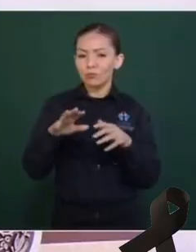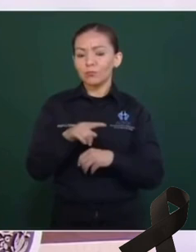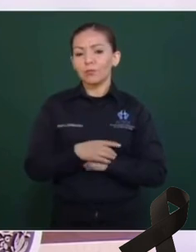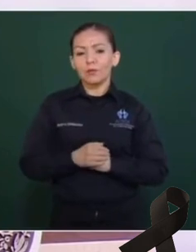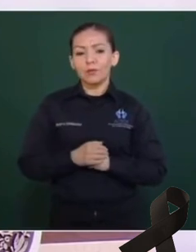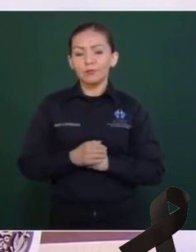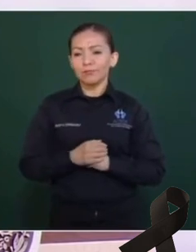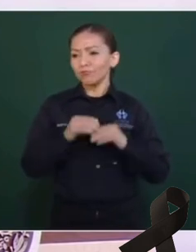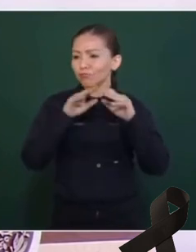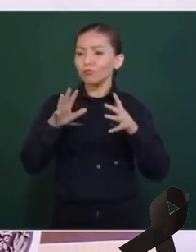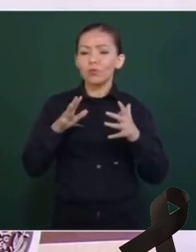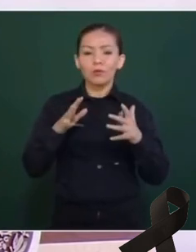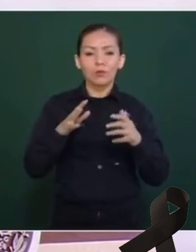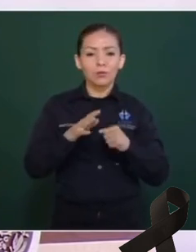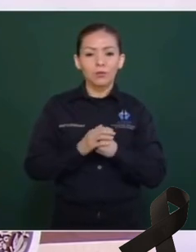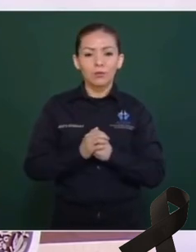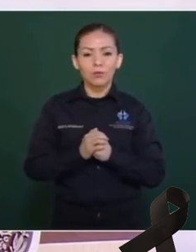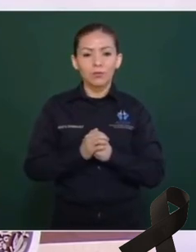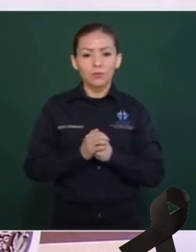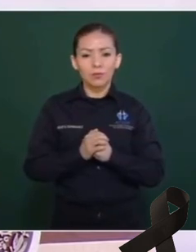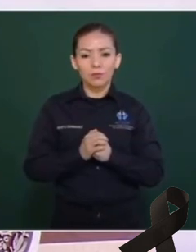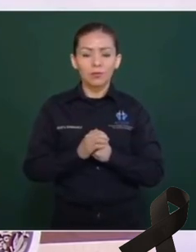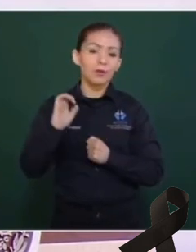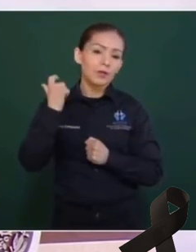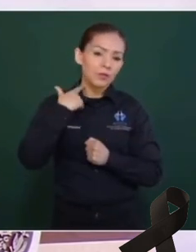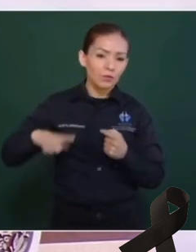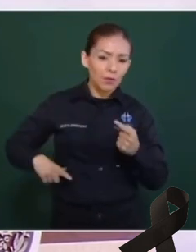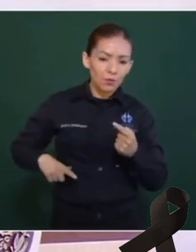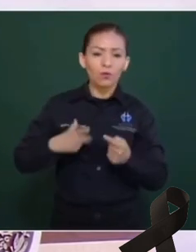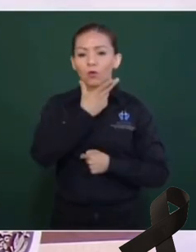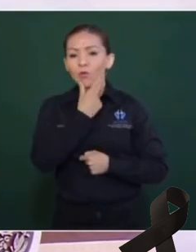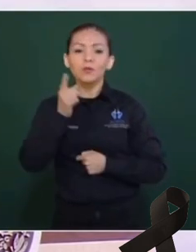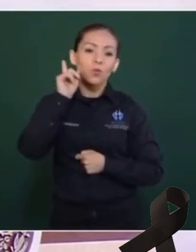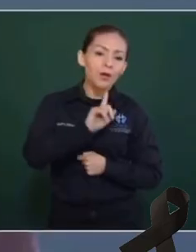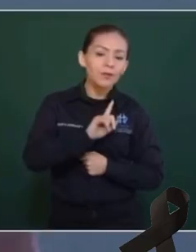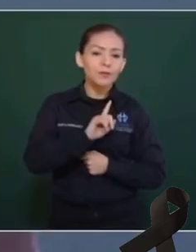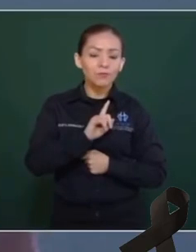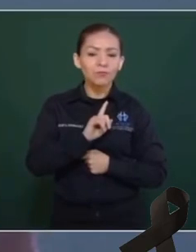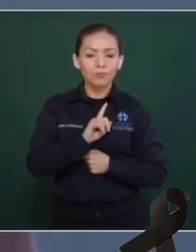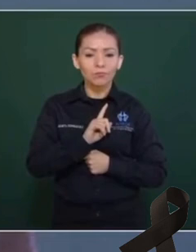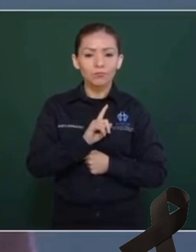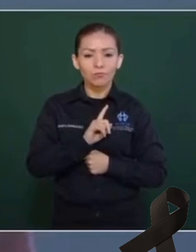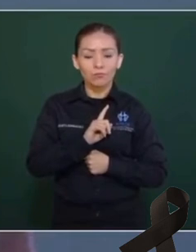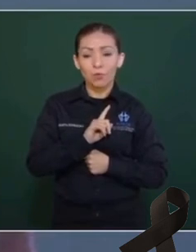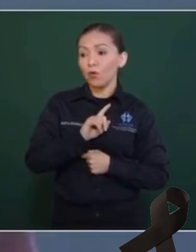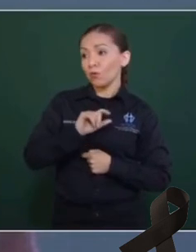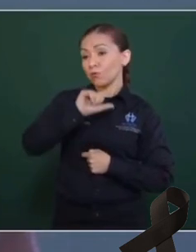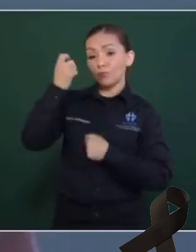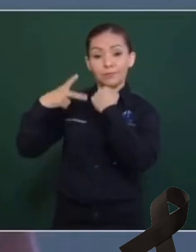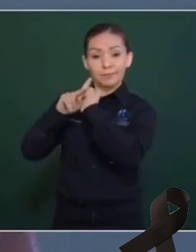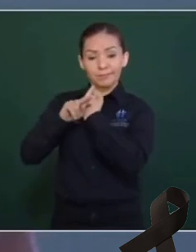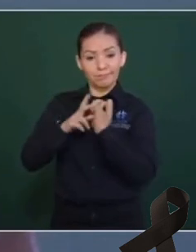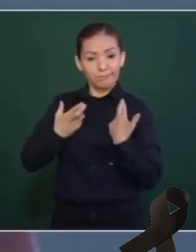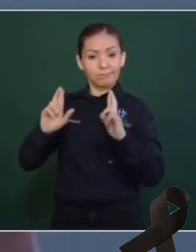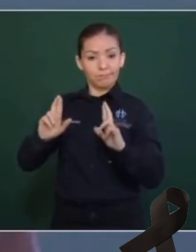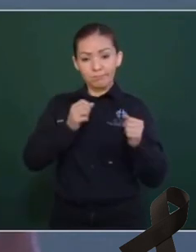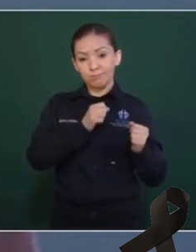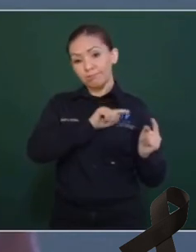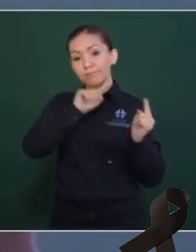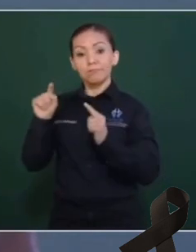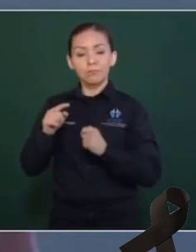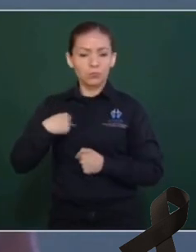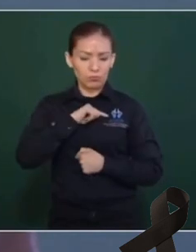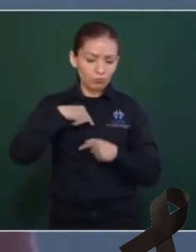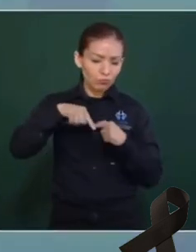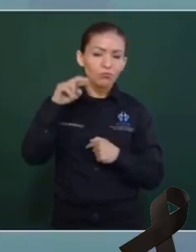exterior es gobernadores y gobernadoras que van a representar a méxico el extranjero muy